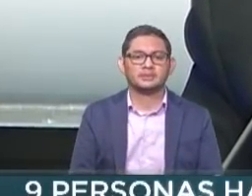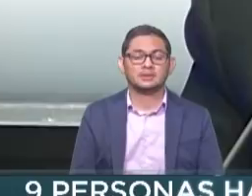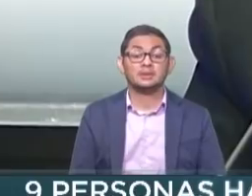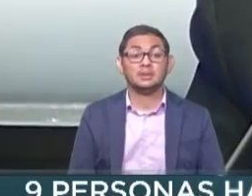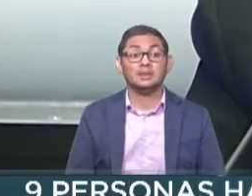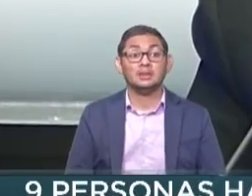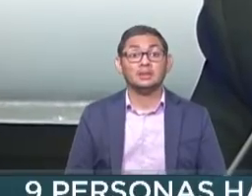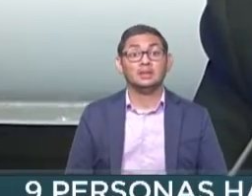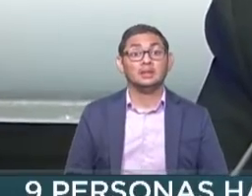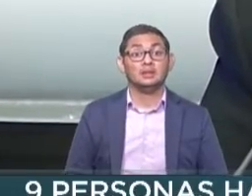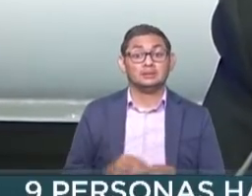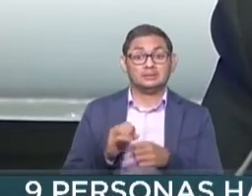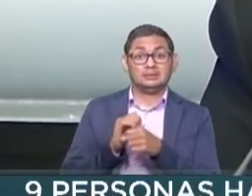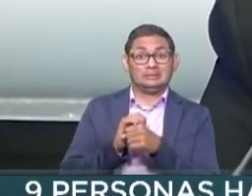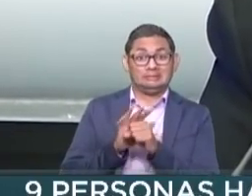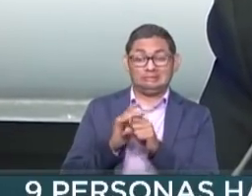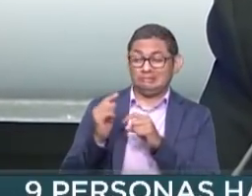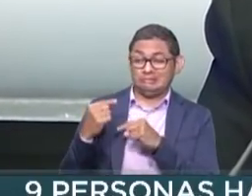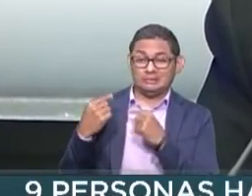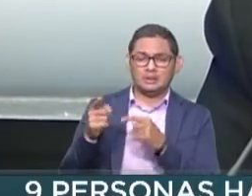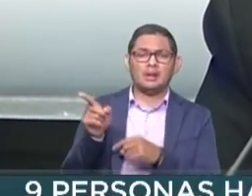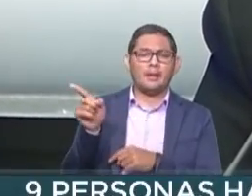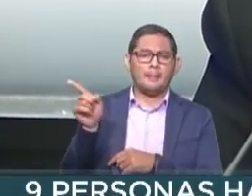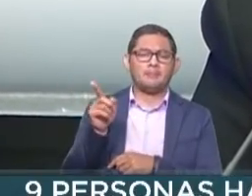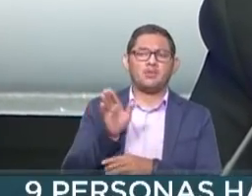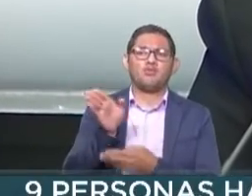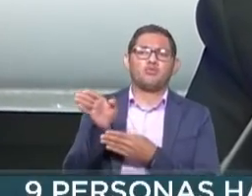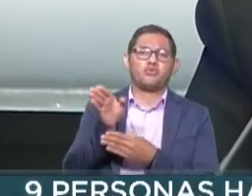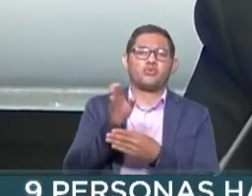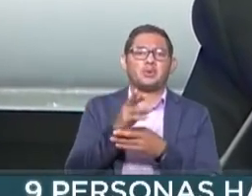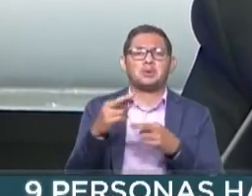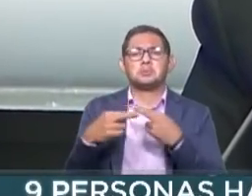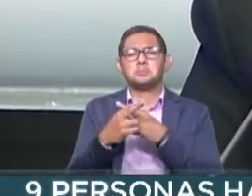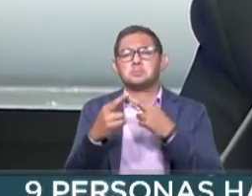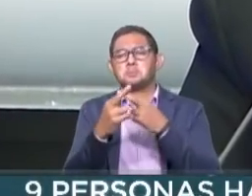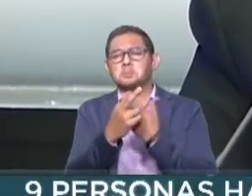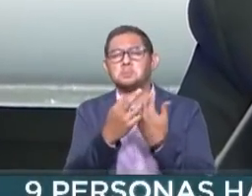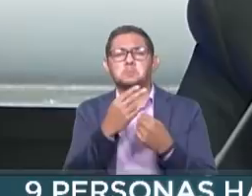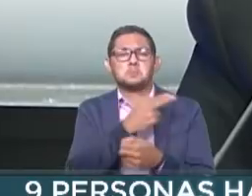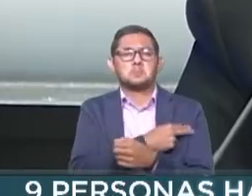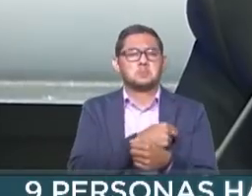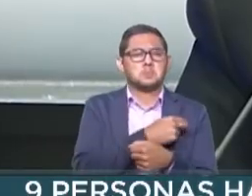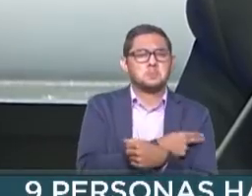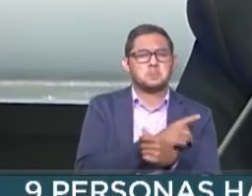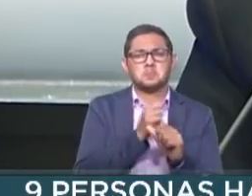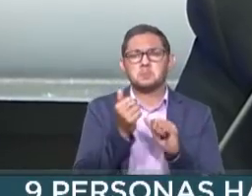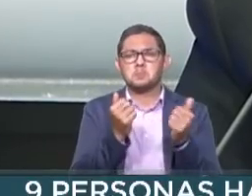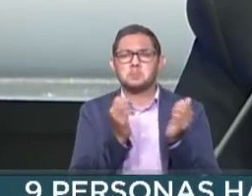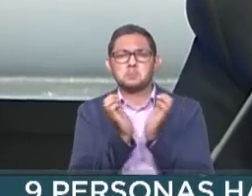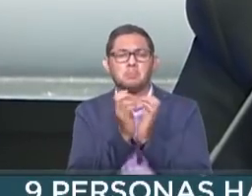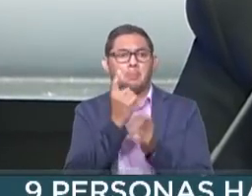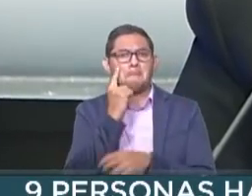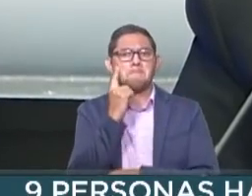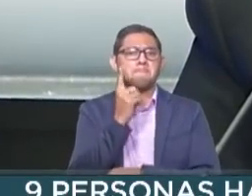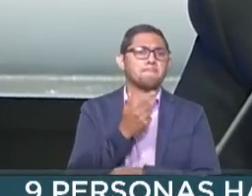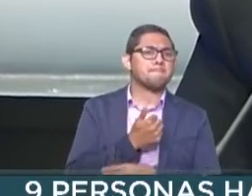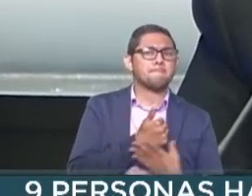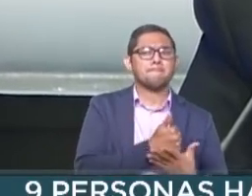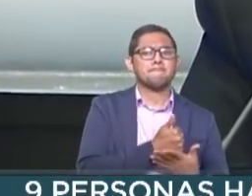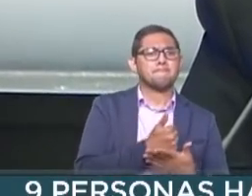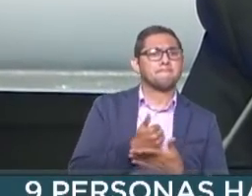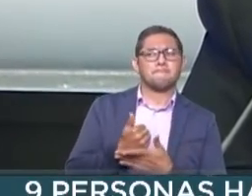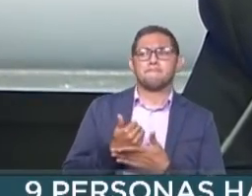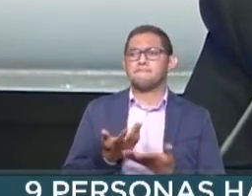inició la pandemia, estuve visitando los centros de salud y tratando de contribuir un poco con la difícil misión